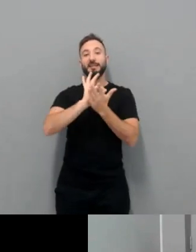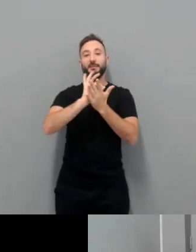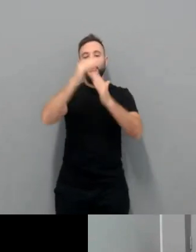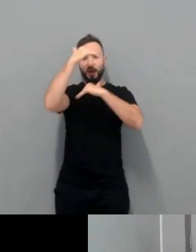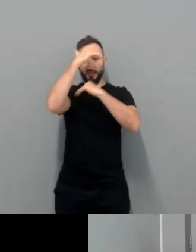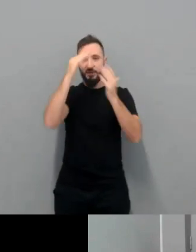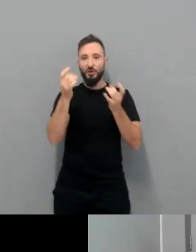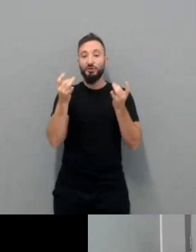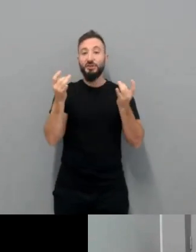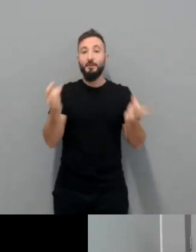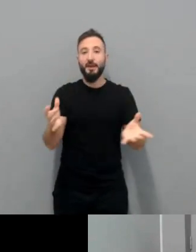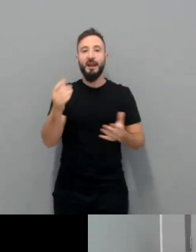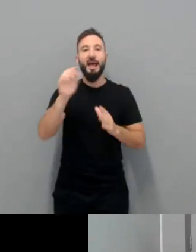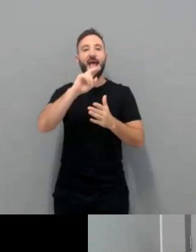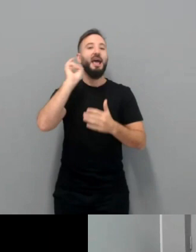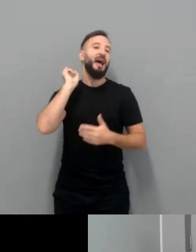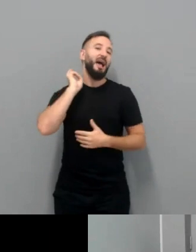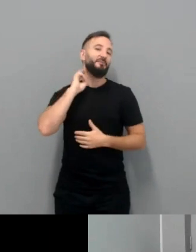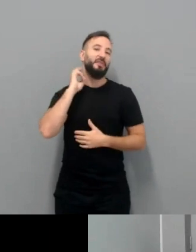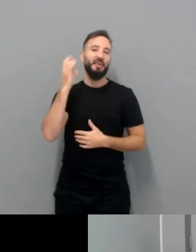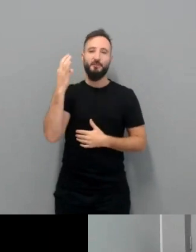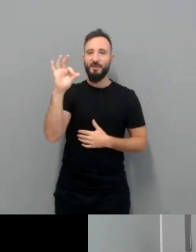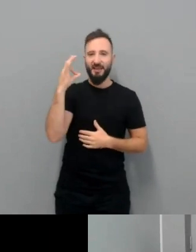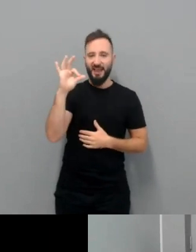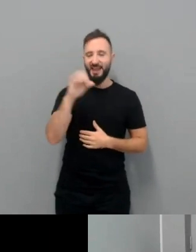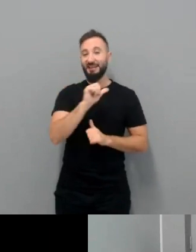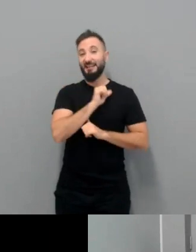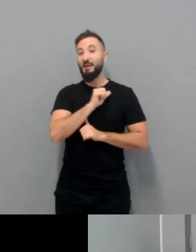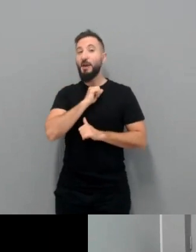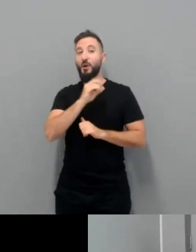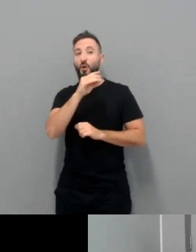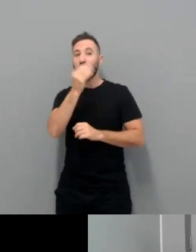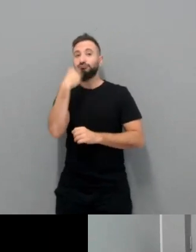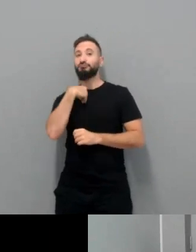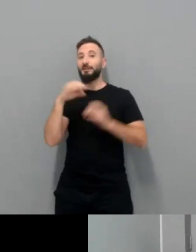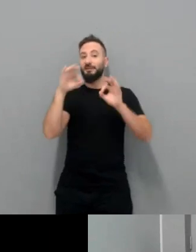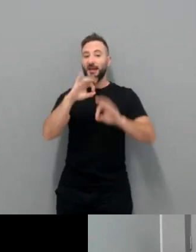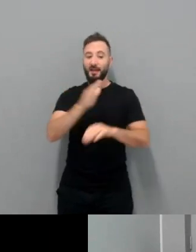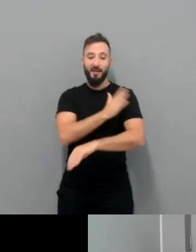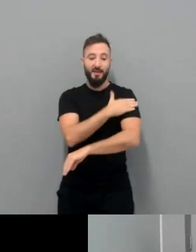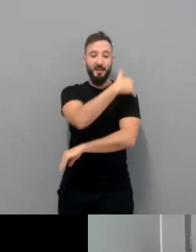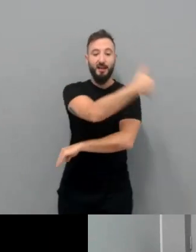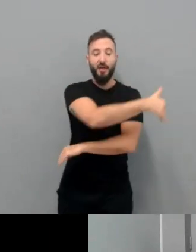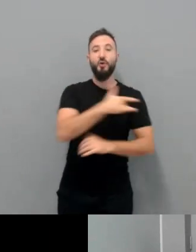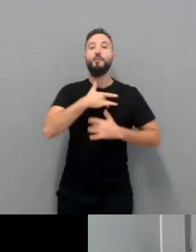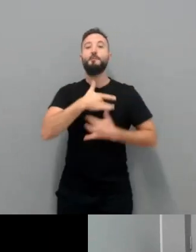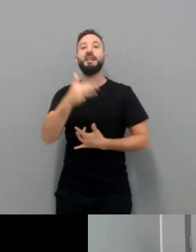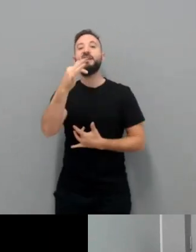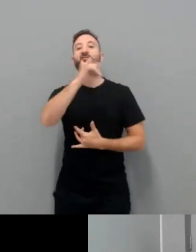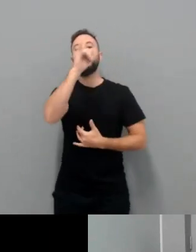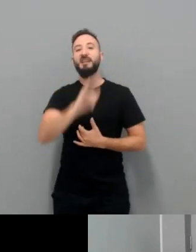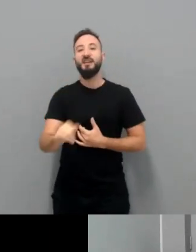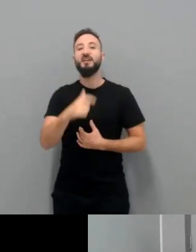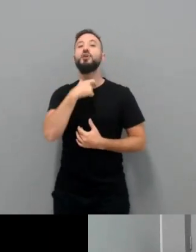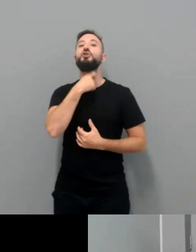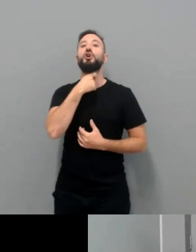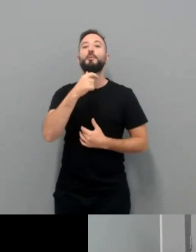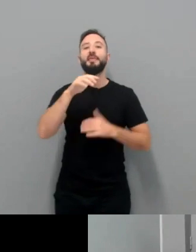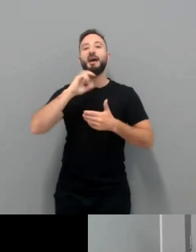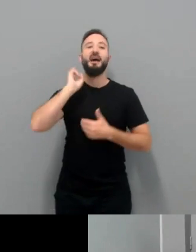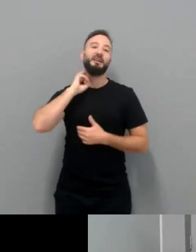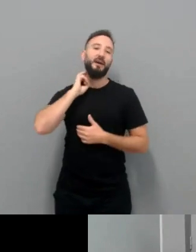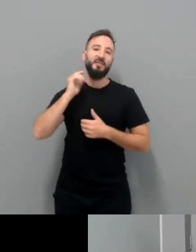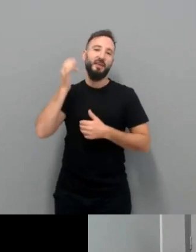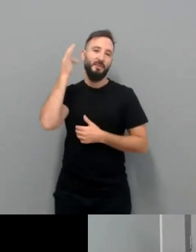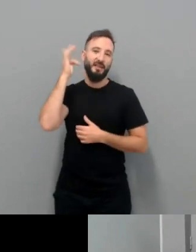Vizcaya. Espero no haberme olvidado de nada. Y a su lado, María Fernández, logopeda de Aspace Vizcaya con máster en